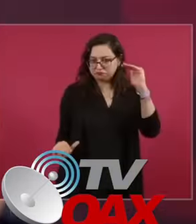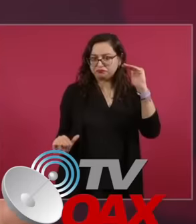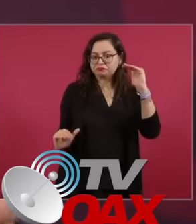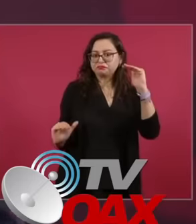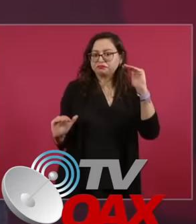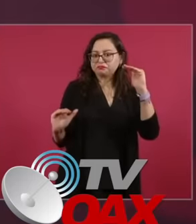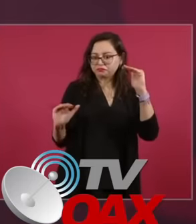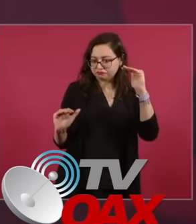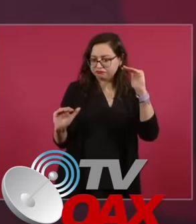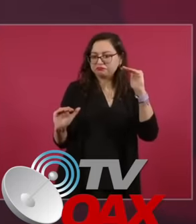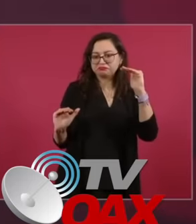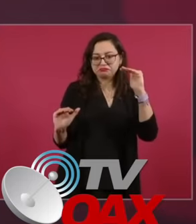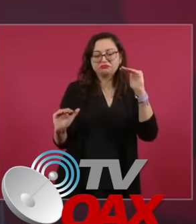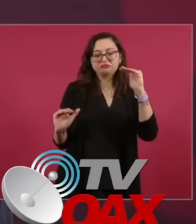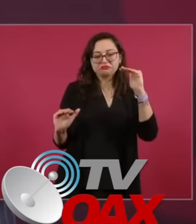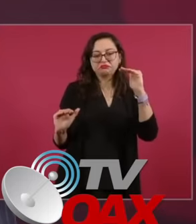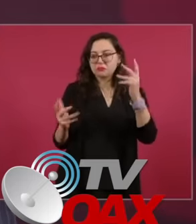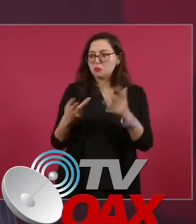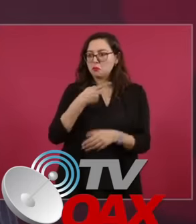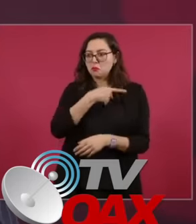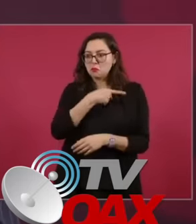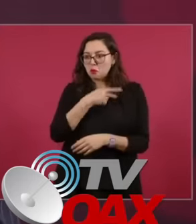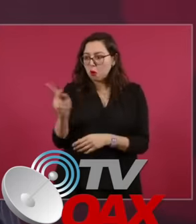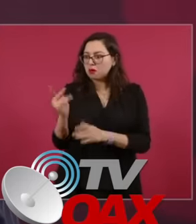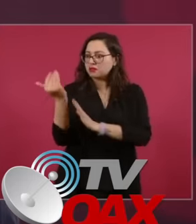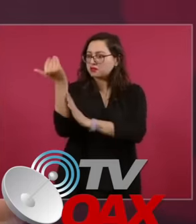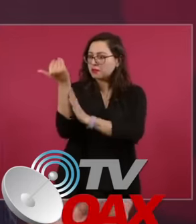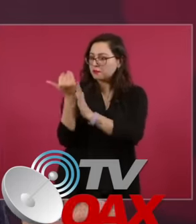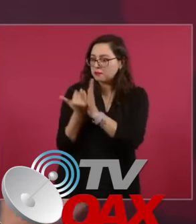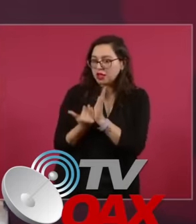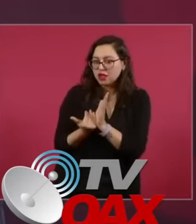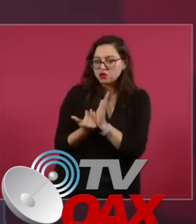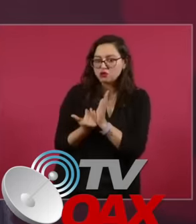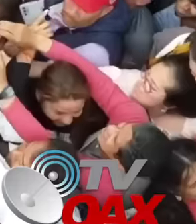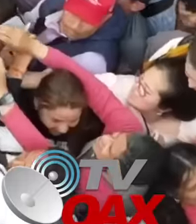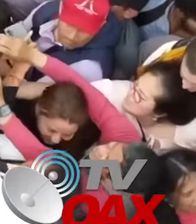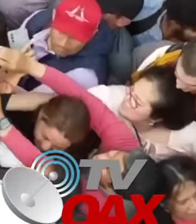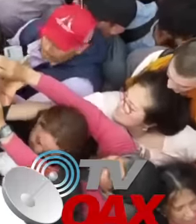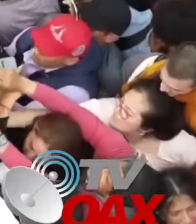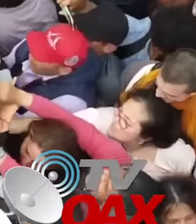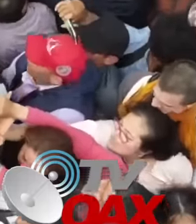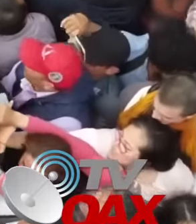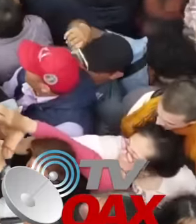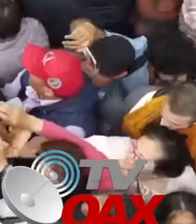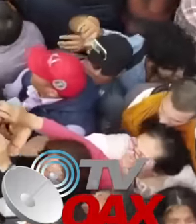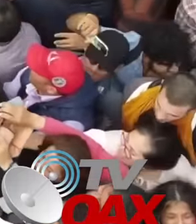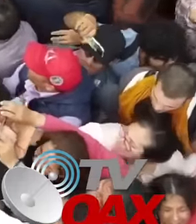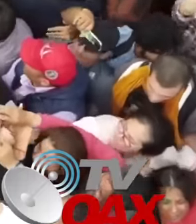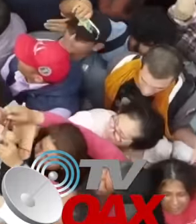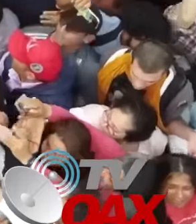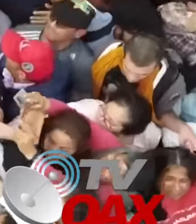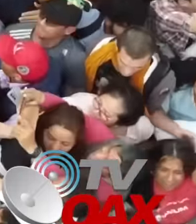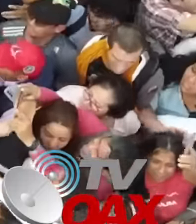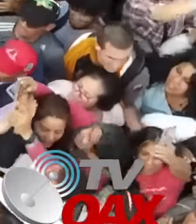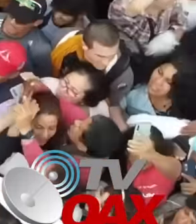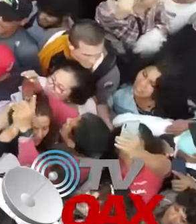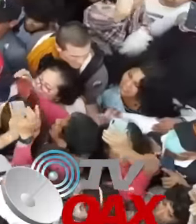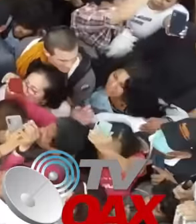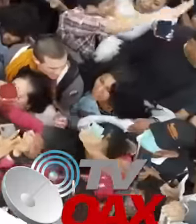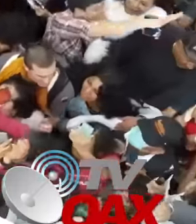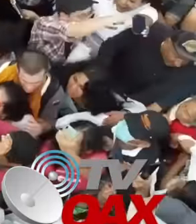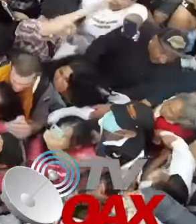prensa, el presidente Andrés Manuel López Obrador empieza a despedirse de todos los que creyeron en su proyecto